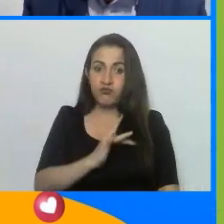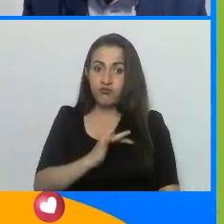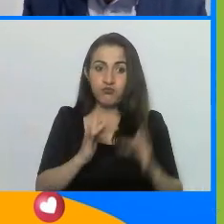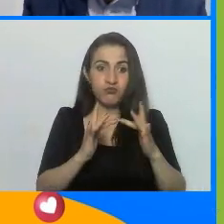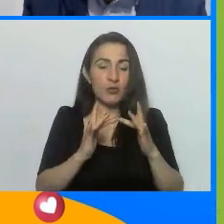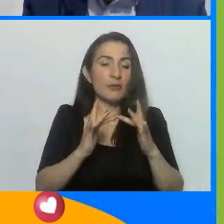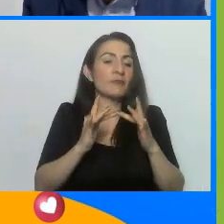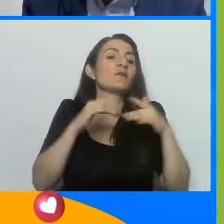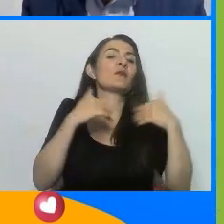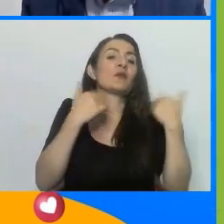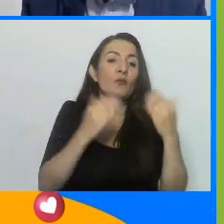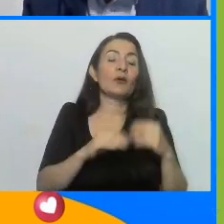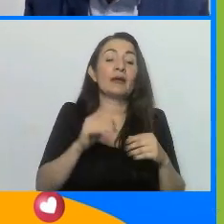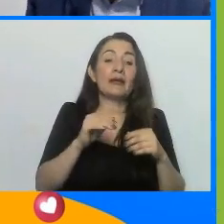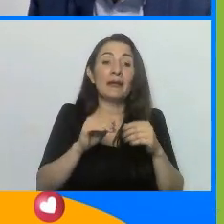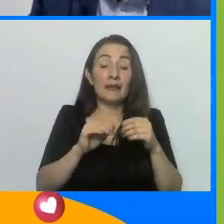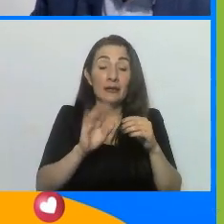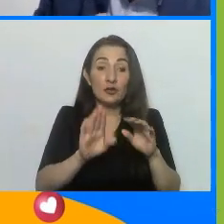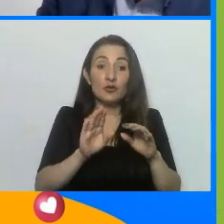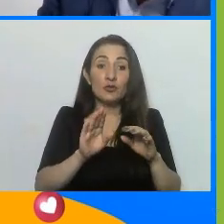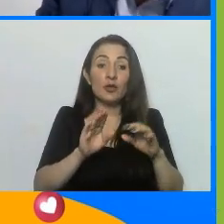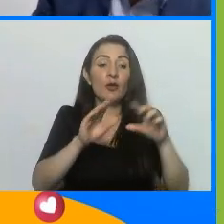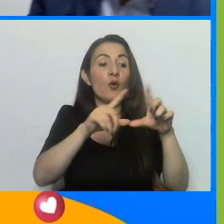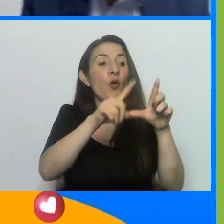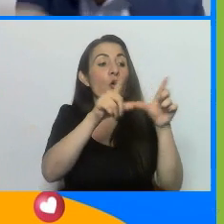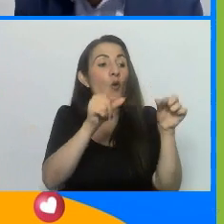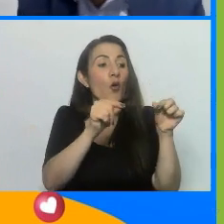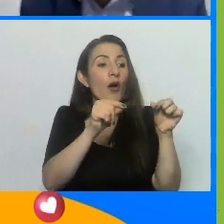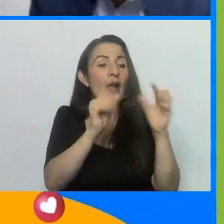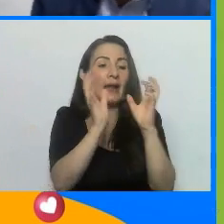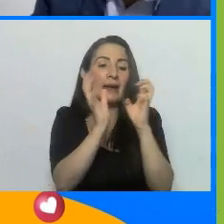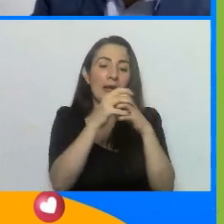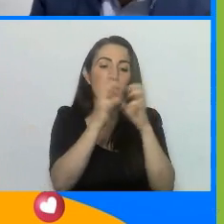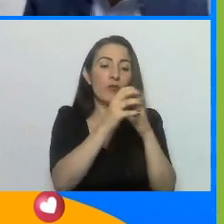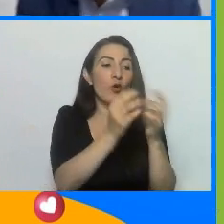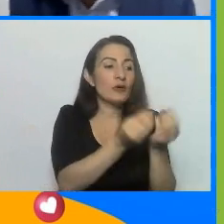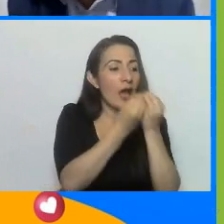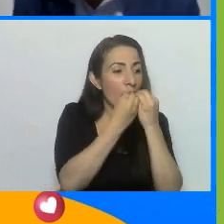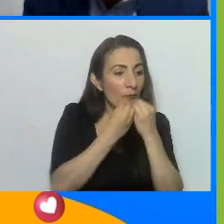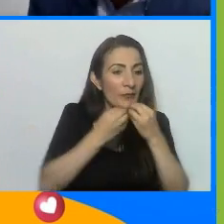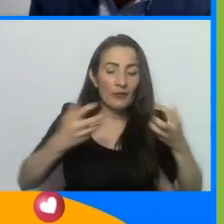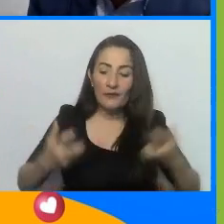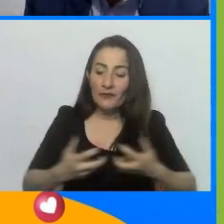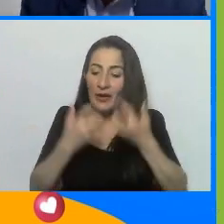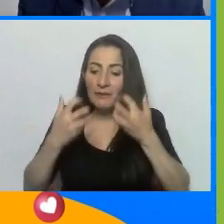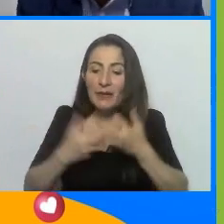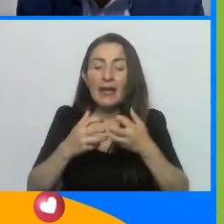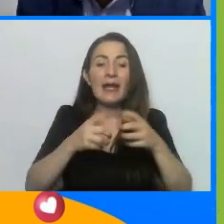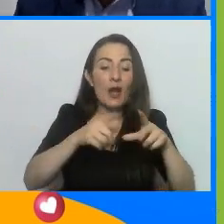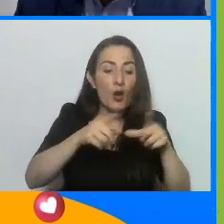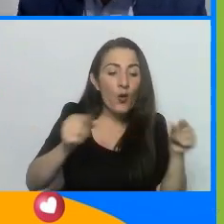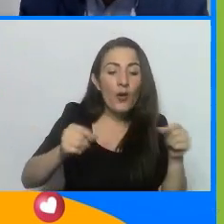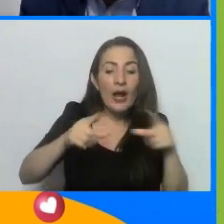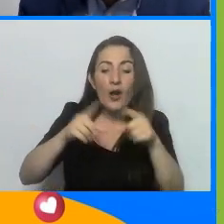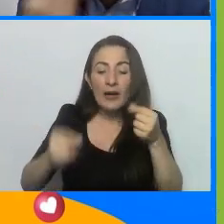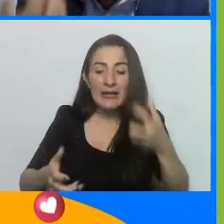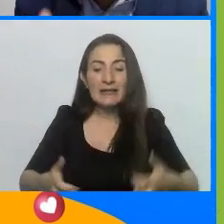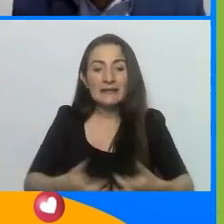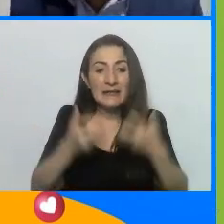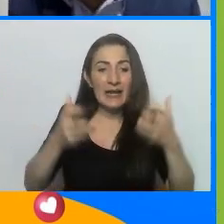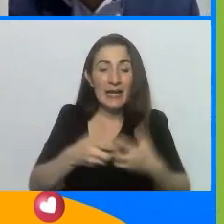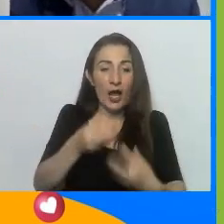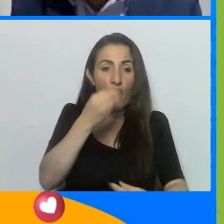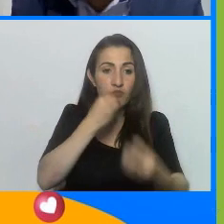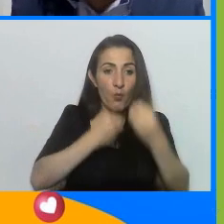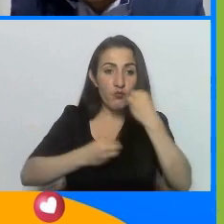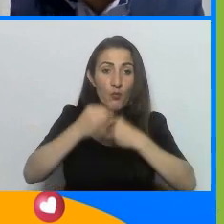¿qué hacemos? Pues nosotros nos comemos una hojita de repollo, una hojita de lechuga, una hojita de espinaca en la ensalada y ahí en